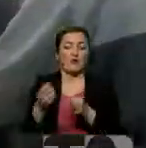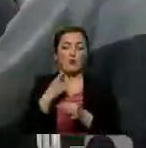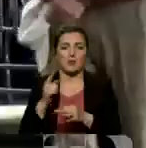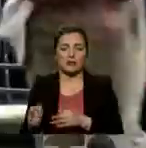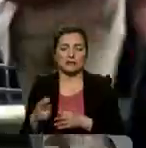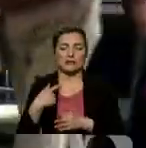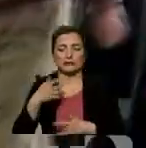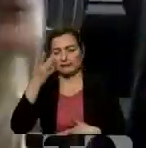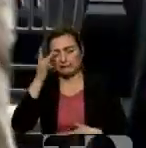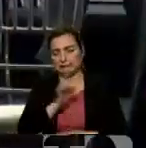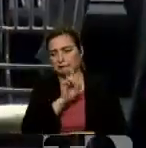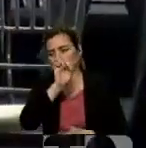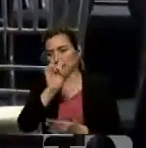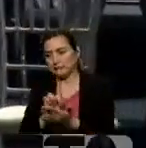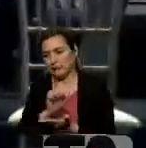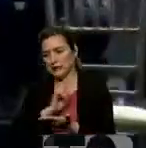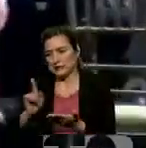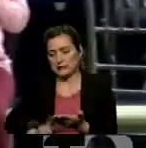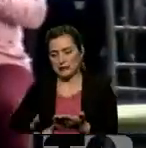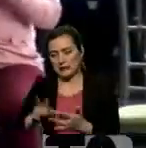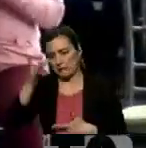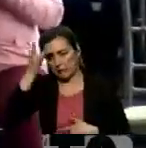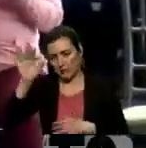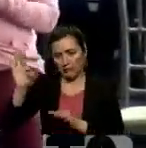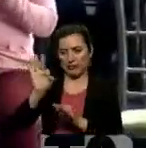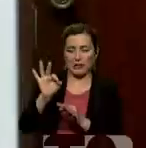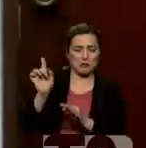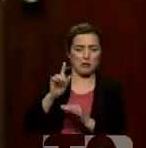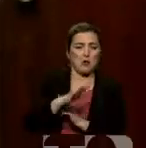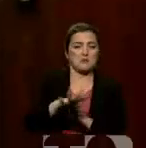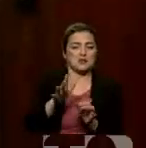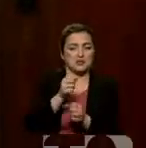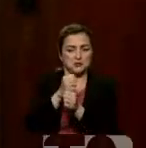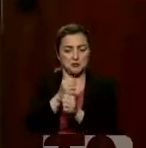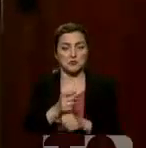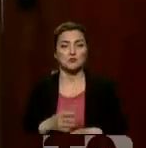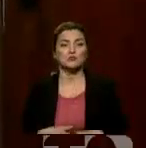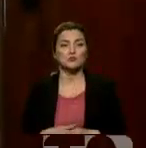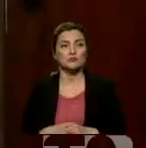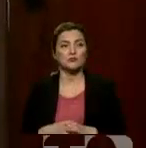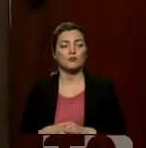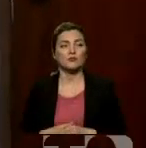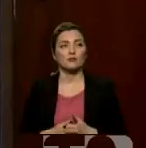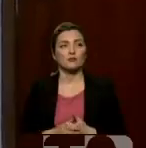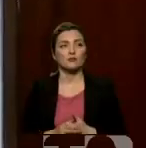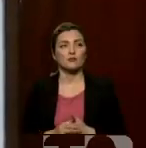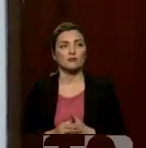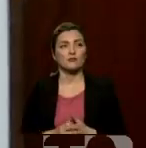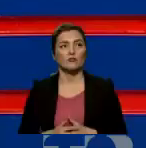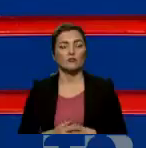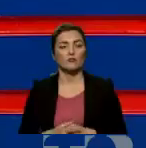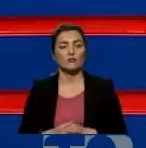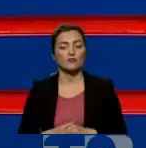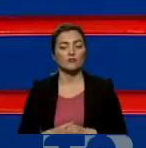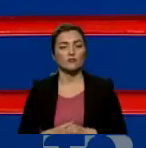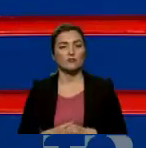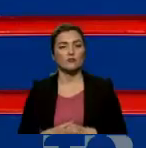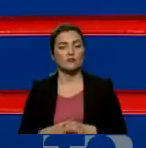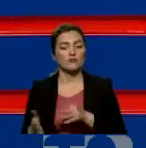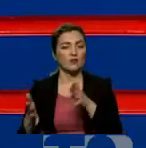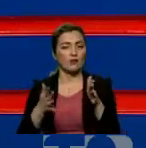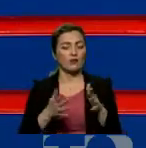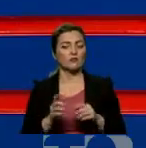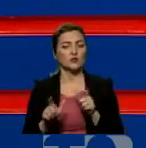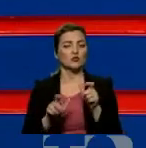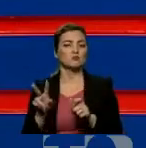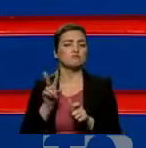para que el segundo mandatario esté en un ambiente seguro. En Quito, Paul Coello, 24 horas. El